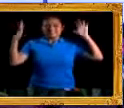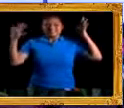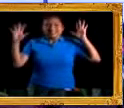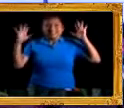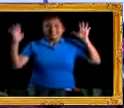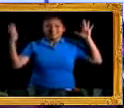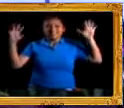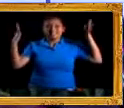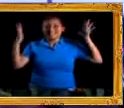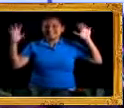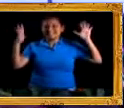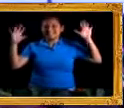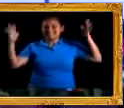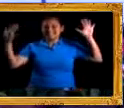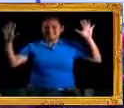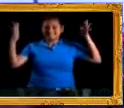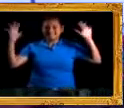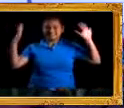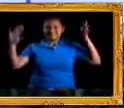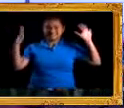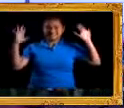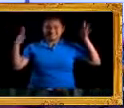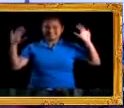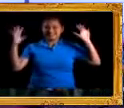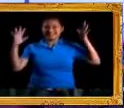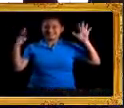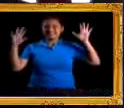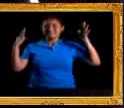de mando, con trompeta de Dios.